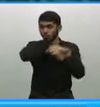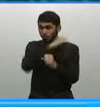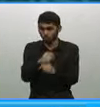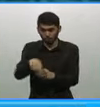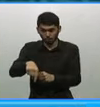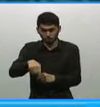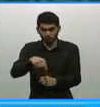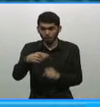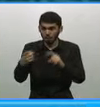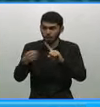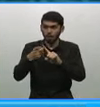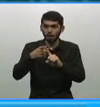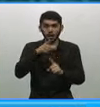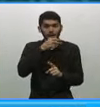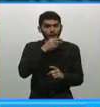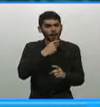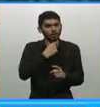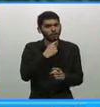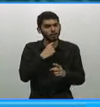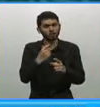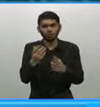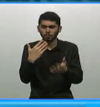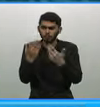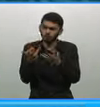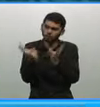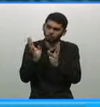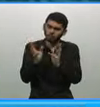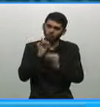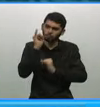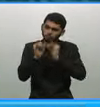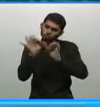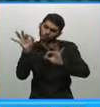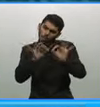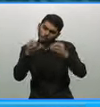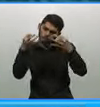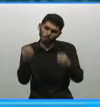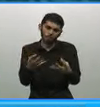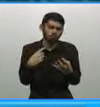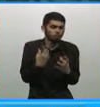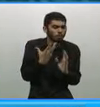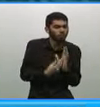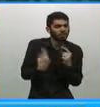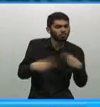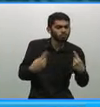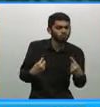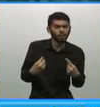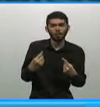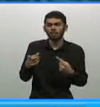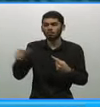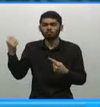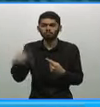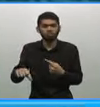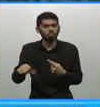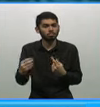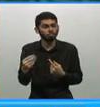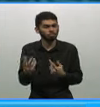cierre, un balance, tanto en lo positivo como lo negativo, y poder analizar de cara al futuro qué cosas son las que se pueden